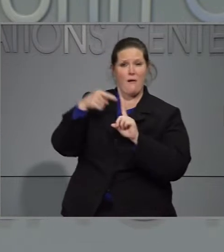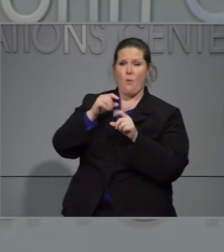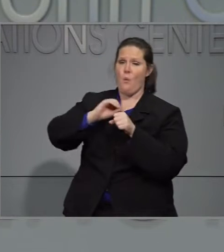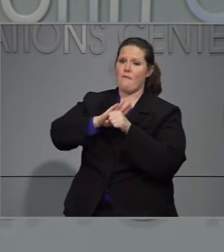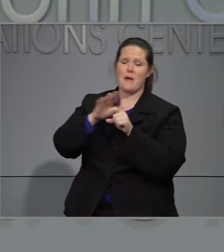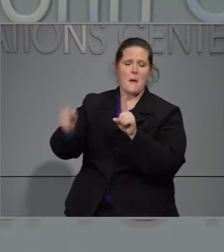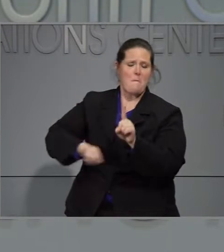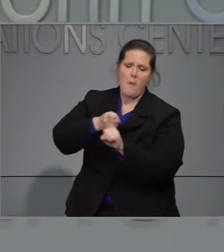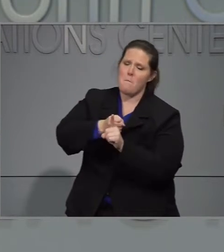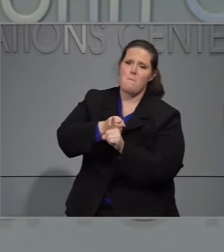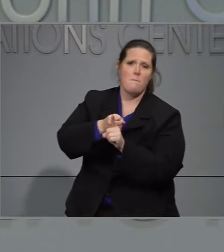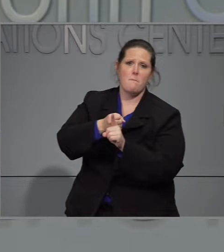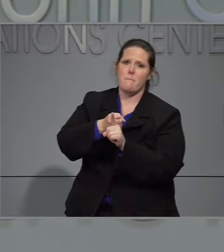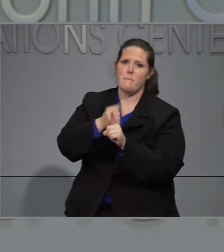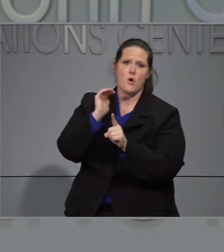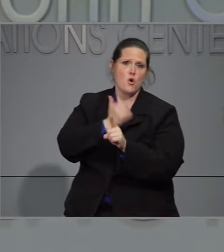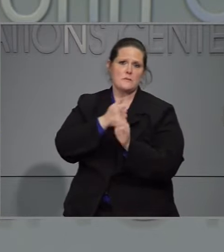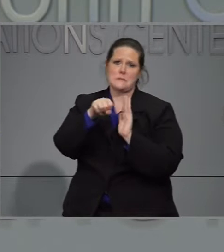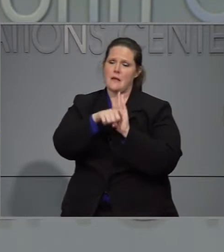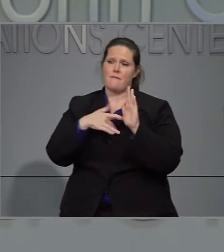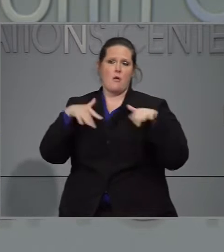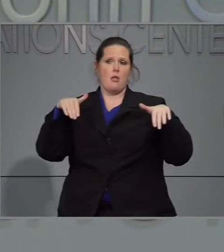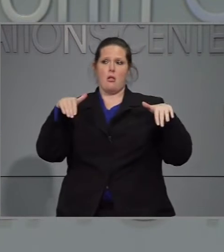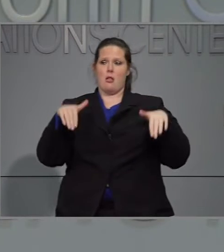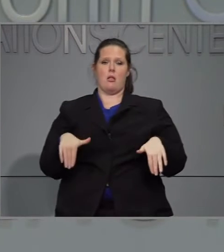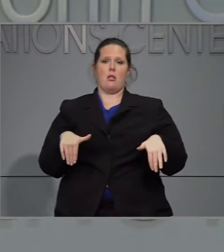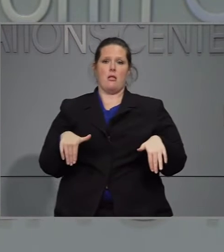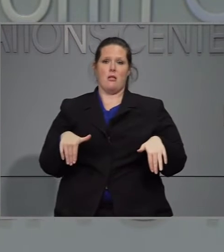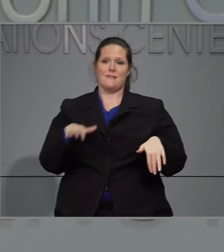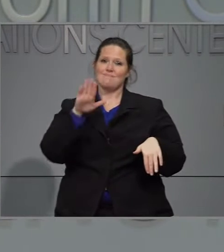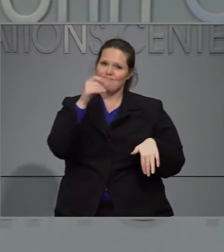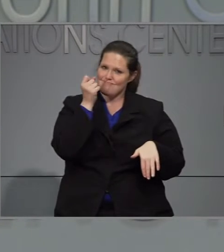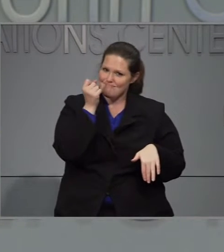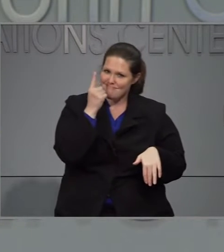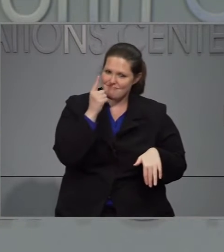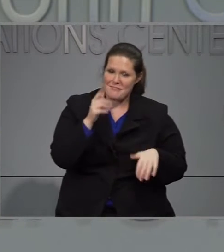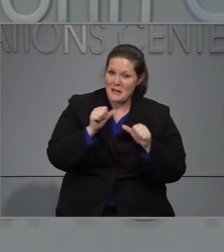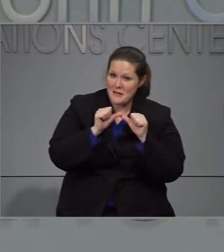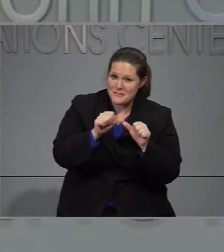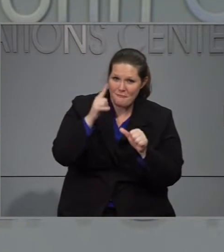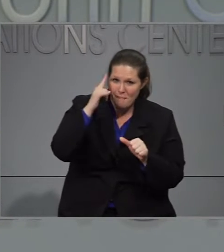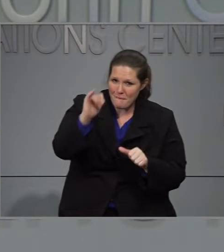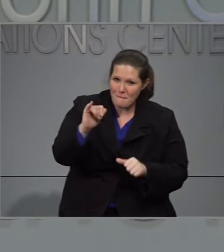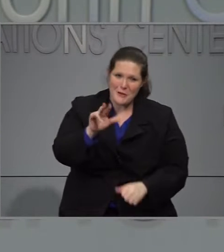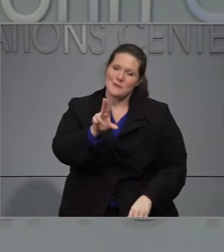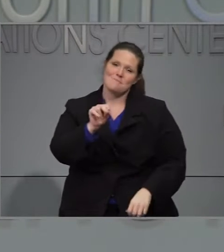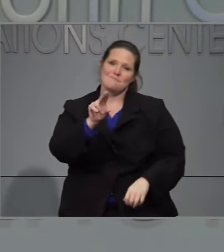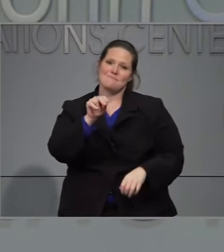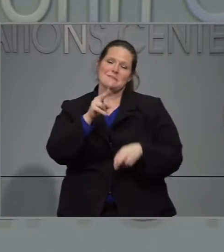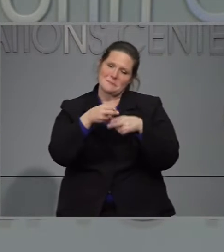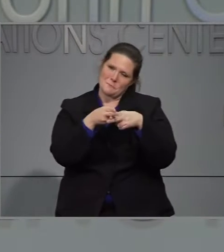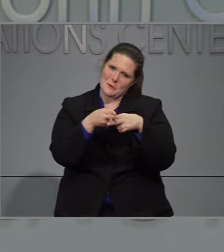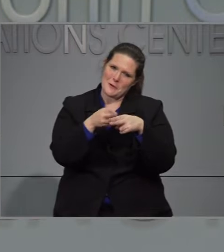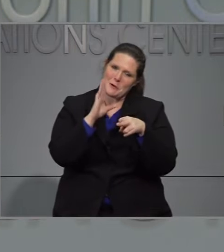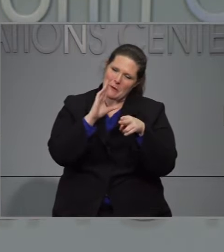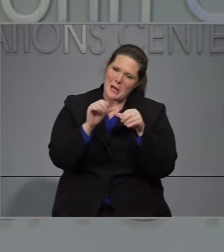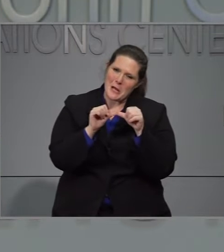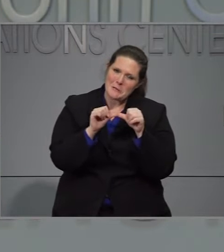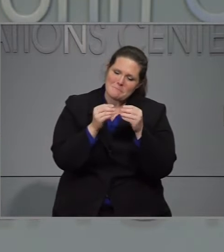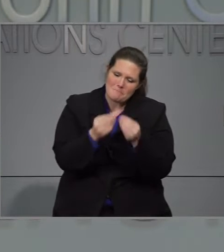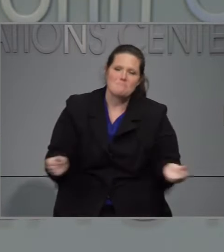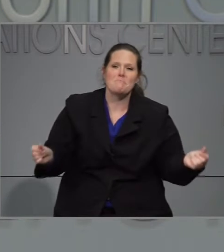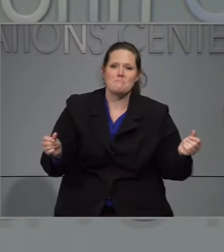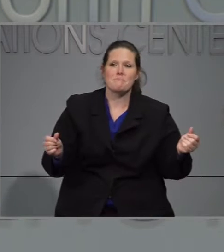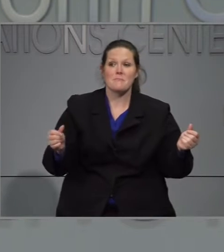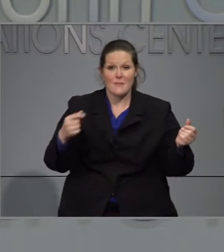tan difícil para siempre. Nos alienta el desarrollo de la vacuna que se ve prometedora y nosotros podremos